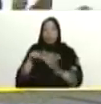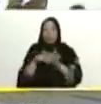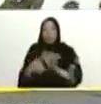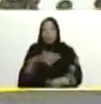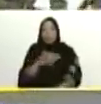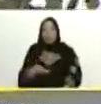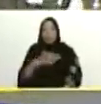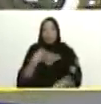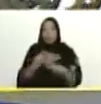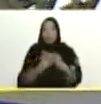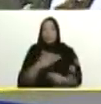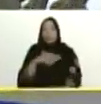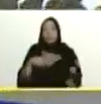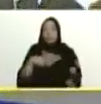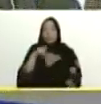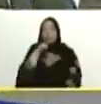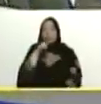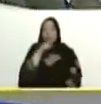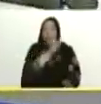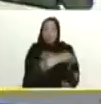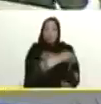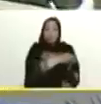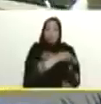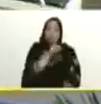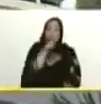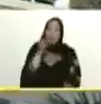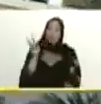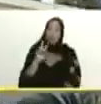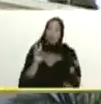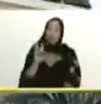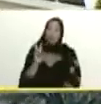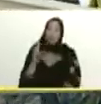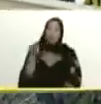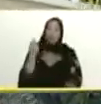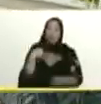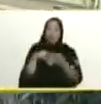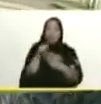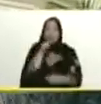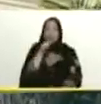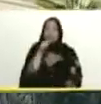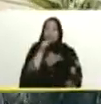está la oposición golpista, vendepatria,